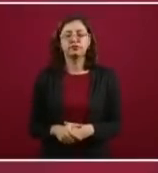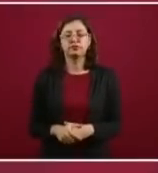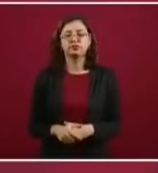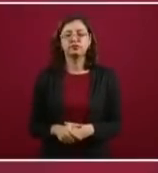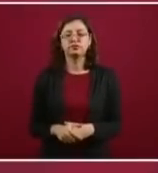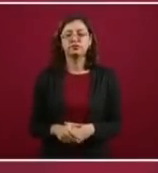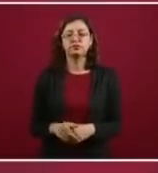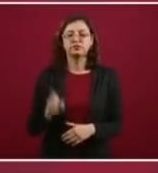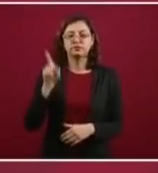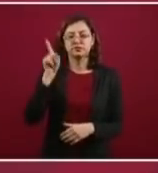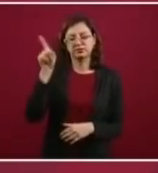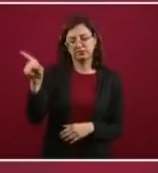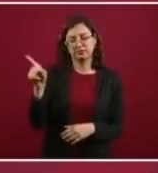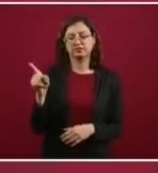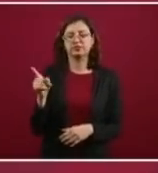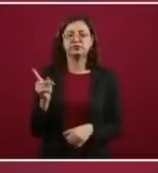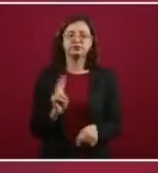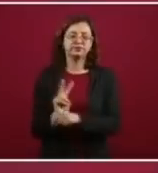de Caracas, Venezuela.